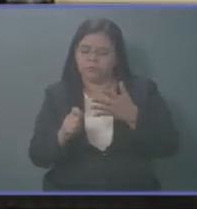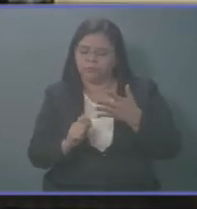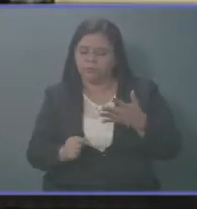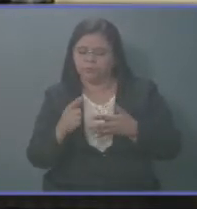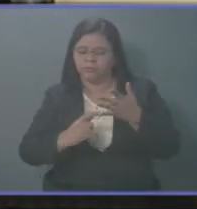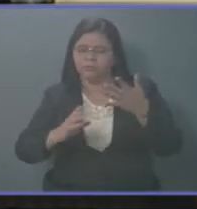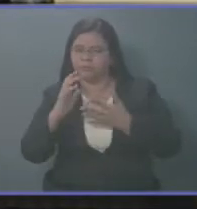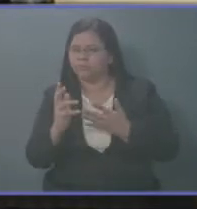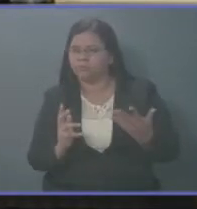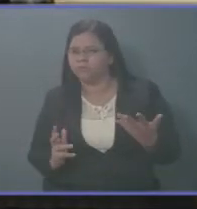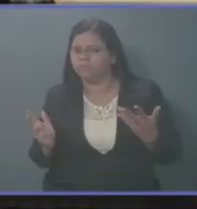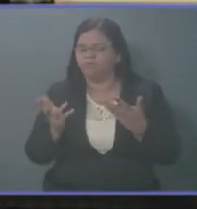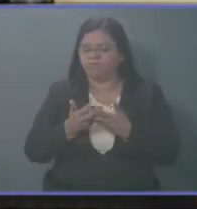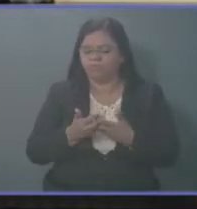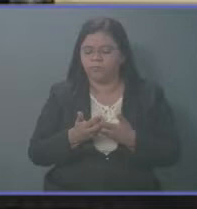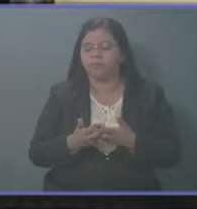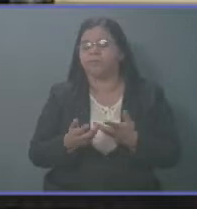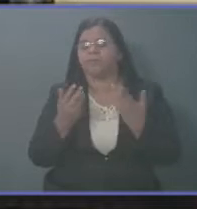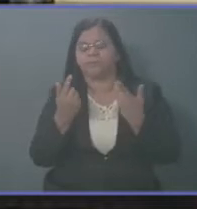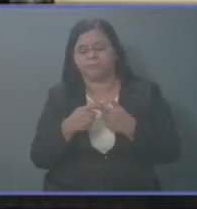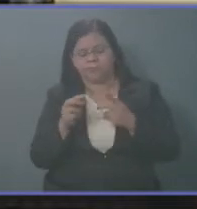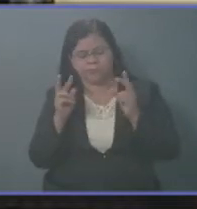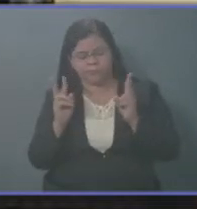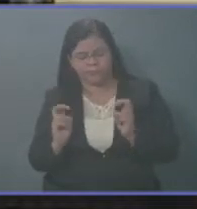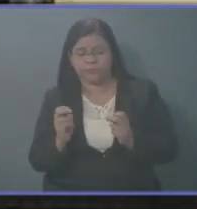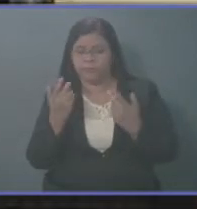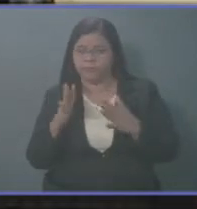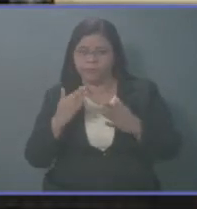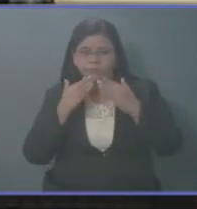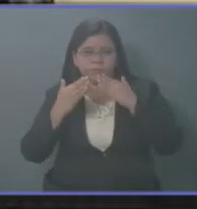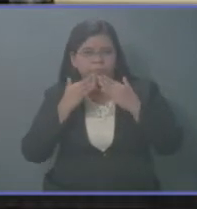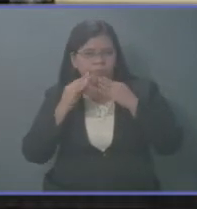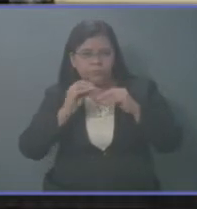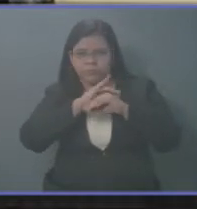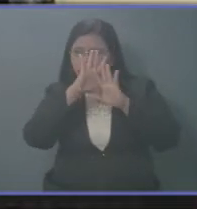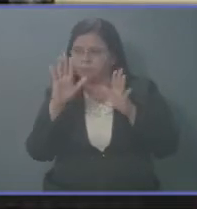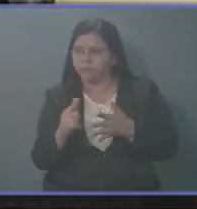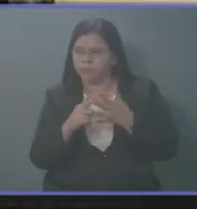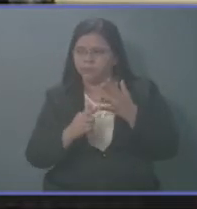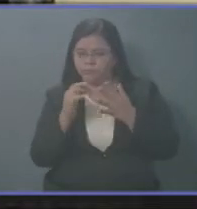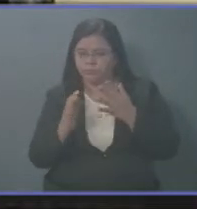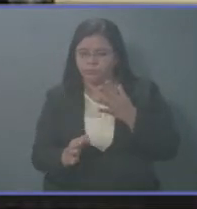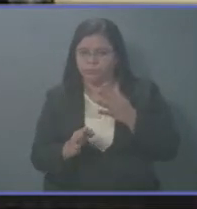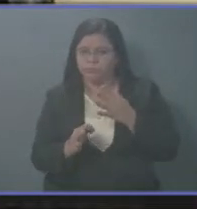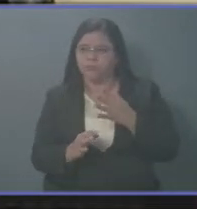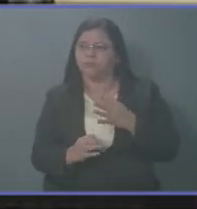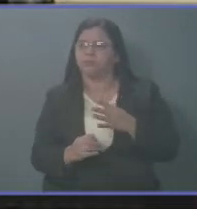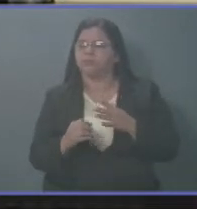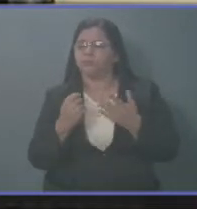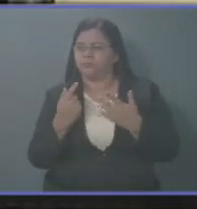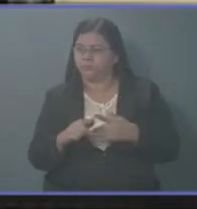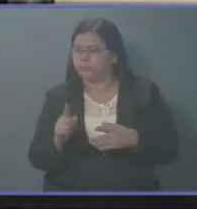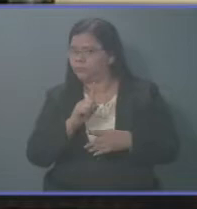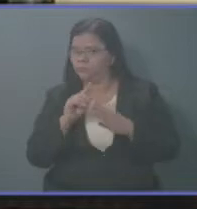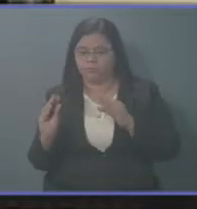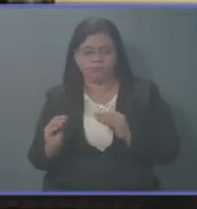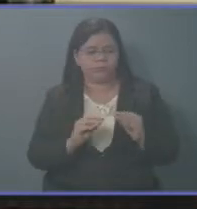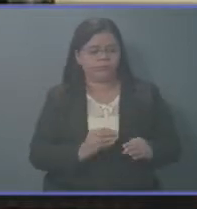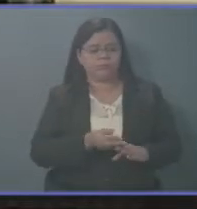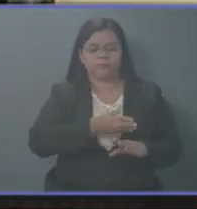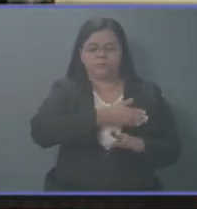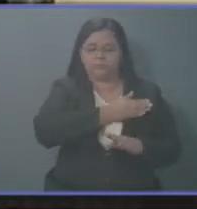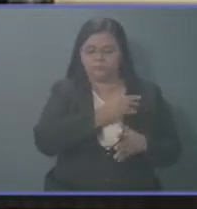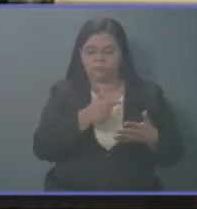constitucionales, como lo son a título meramente ilustrativo el de la legalidad, de cosas juzgadas, de irretroactividad y de las leyes y